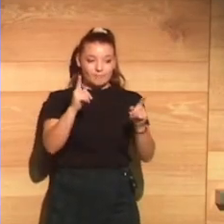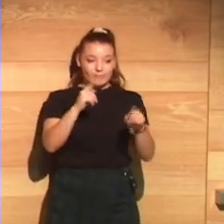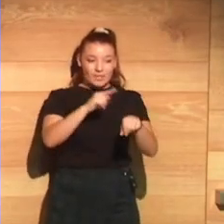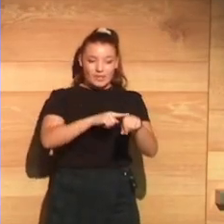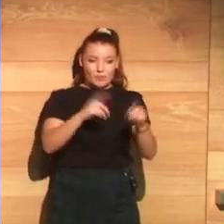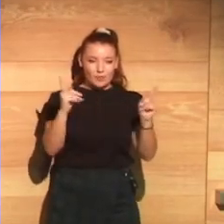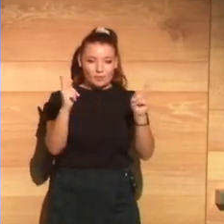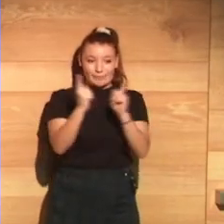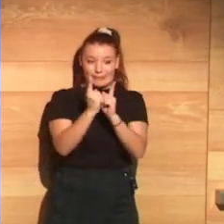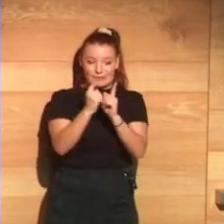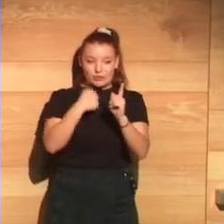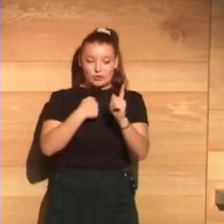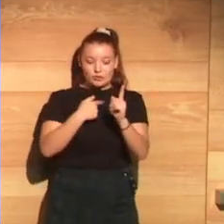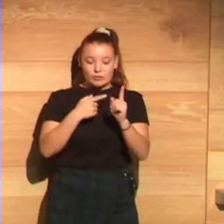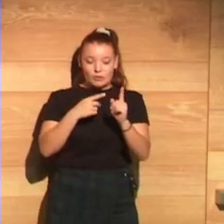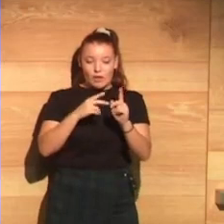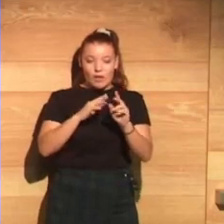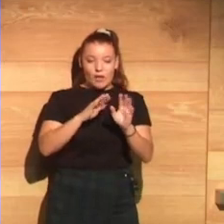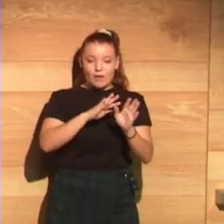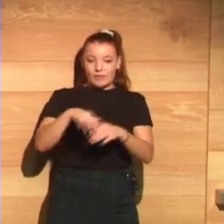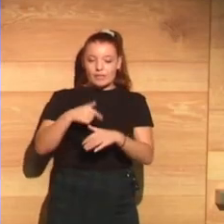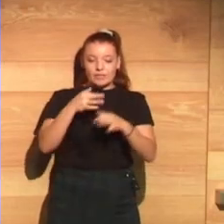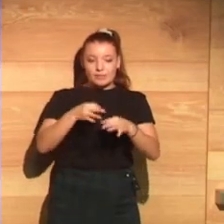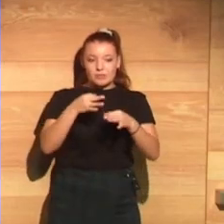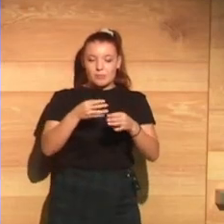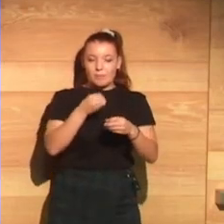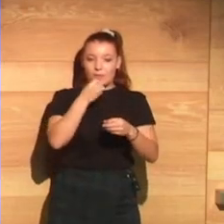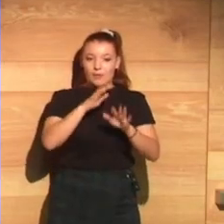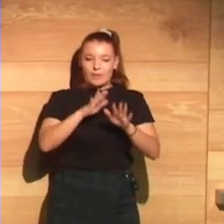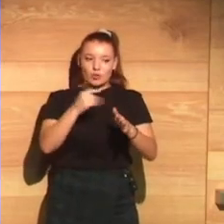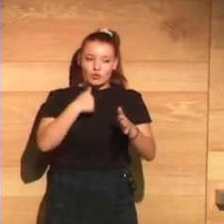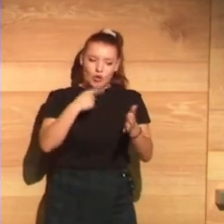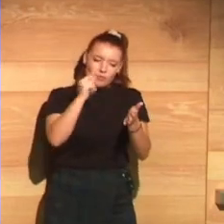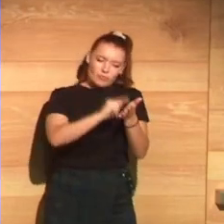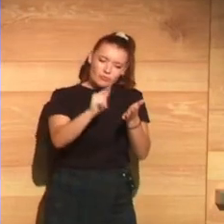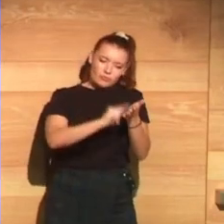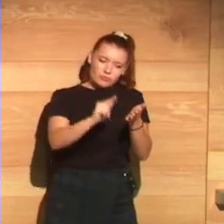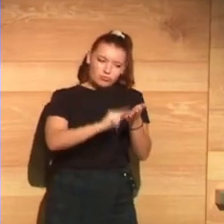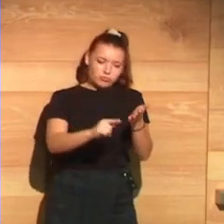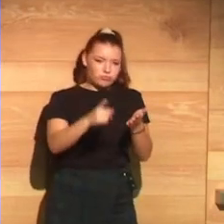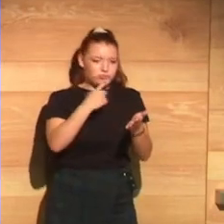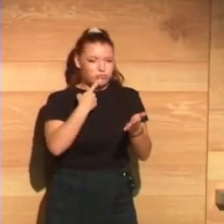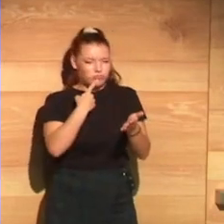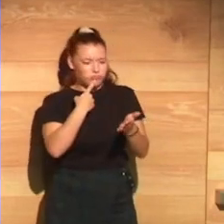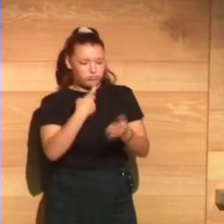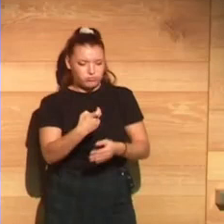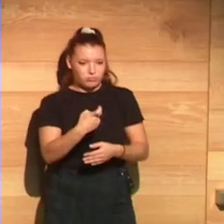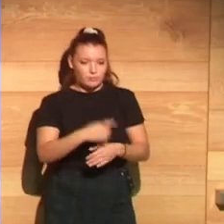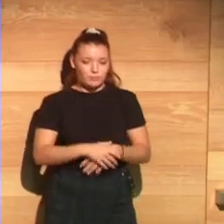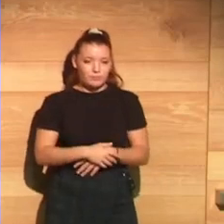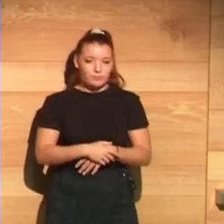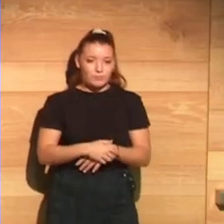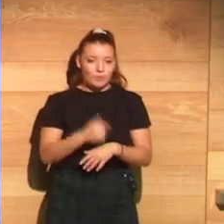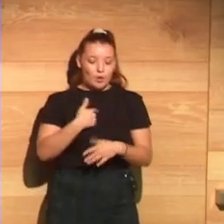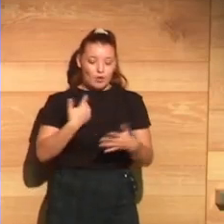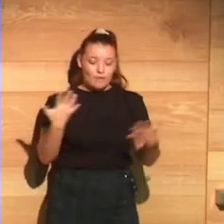parte del dibujo ella ya sabe que yo tengo el tiempo ajustado, pero que lo voy a resolver con rapidez. Pero la escritura tengo siempre como